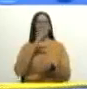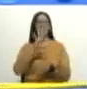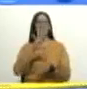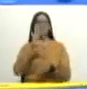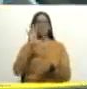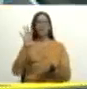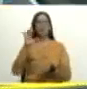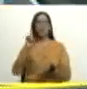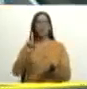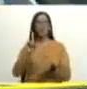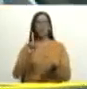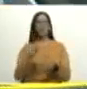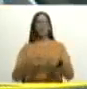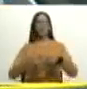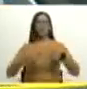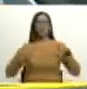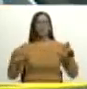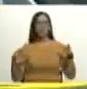3.551, un crecimiento